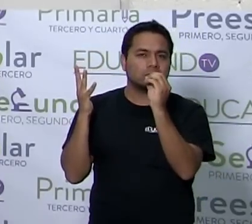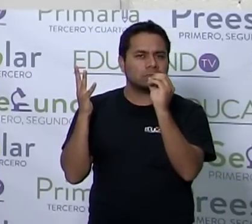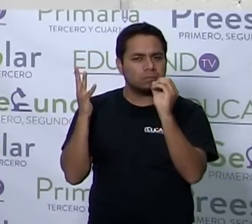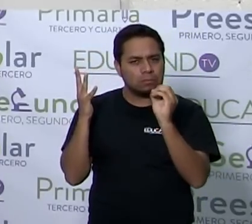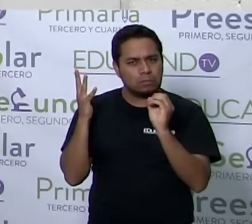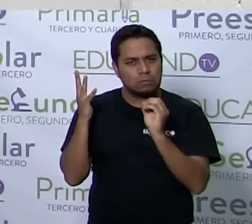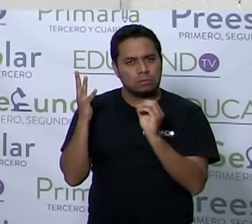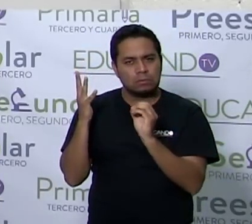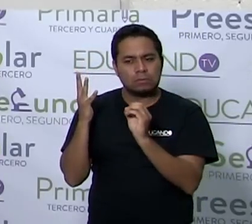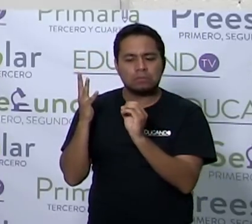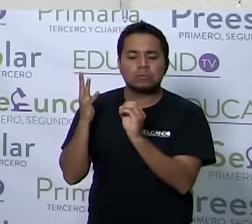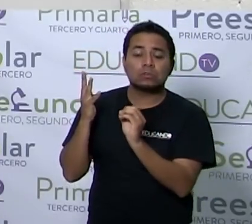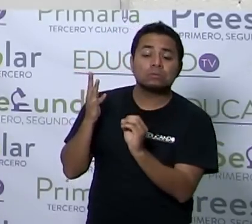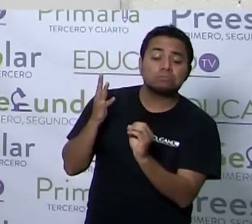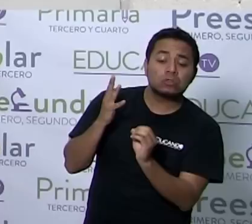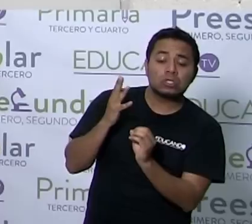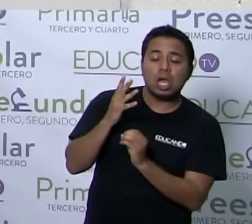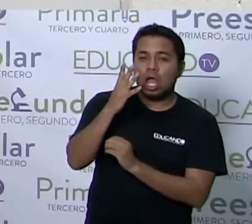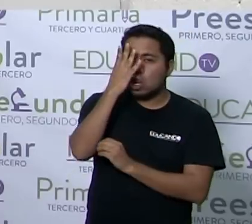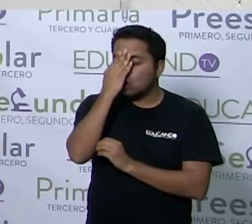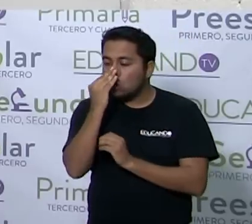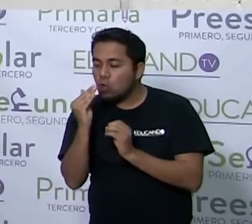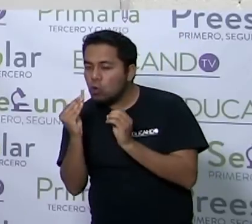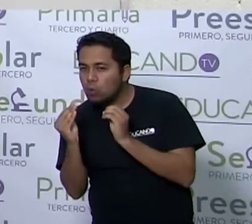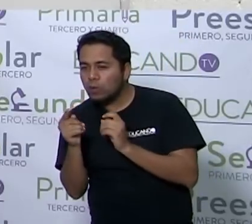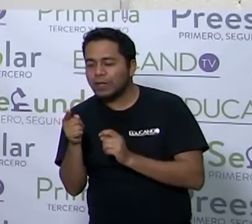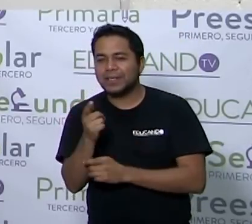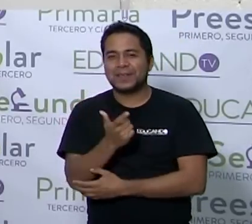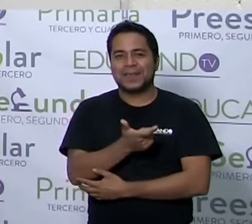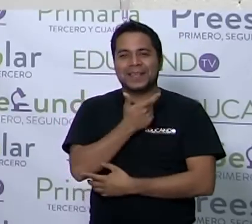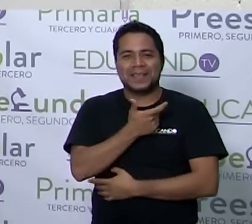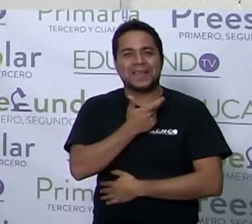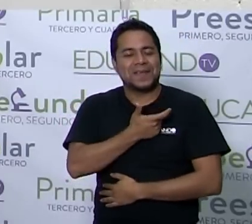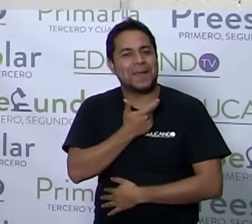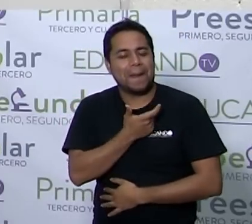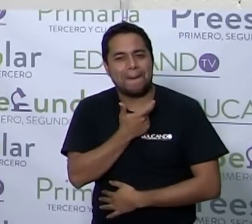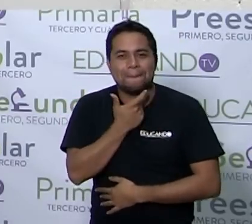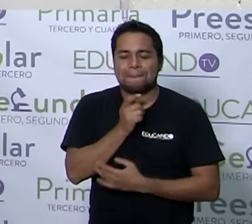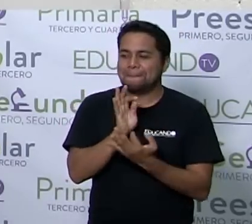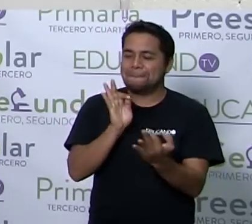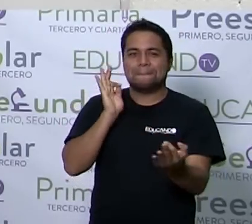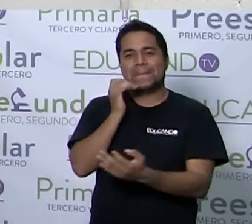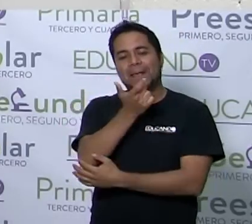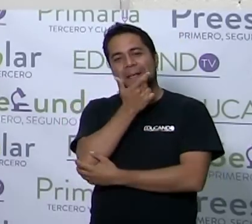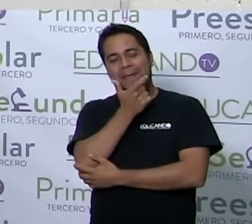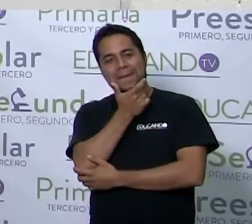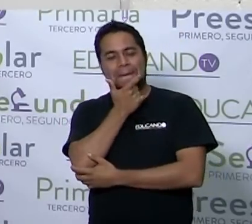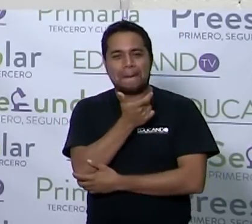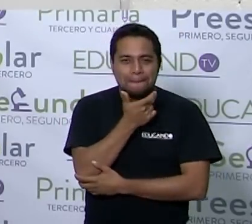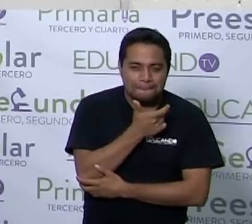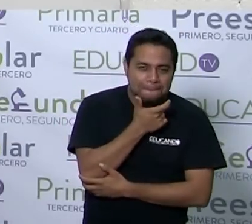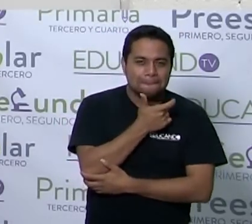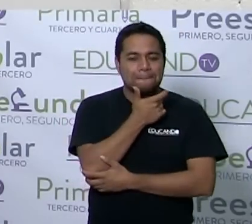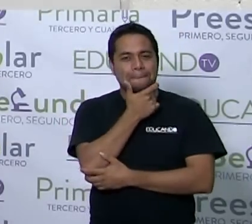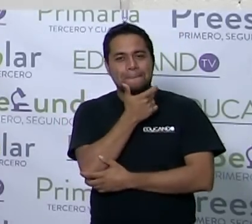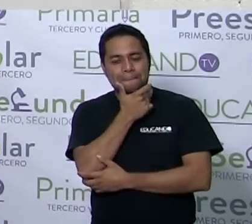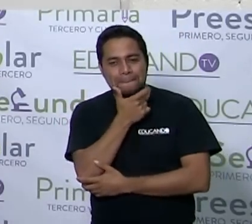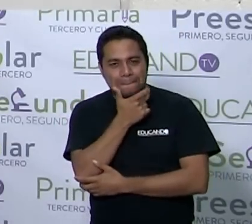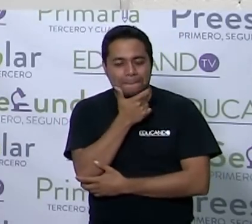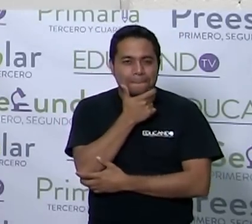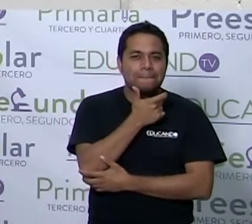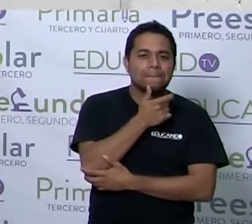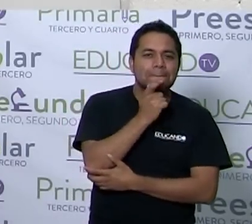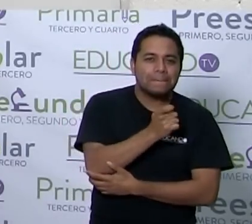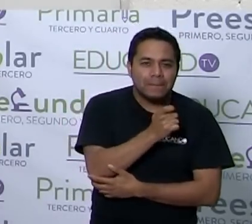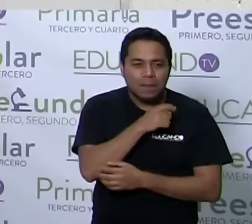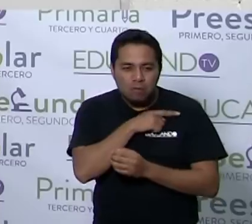acercó a la sombra del lobo, que se reía mucho a la lejanía, le jugaba y no dejaba de seguirle